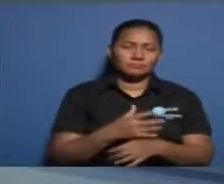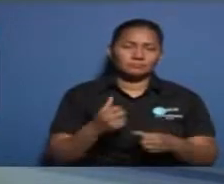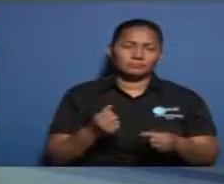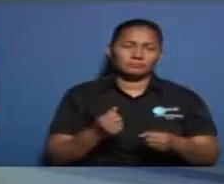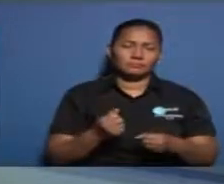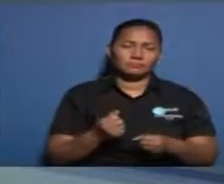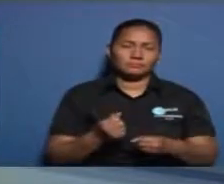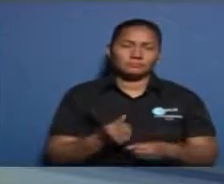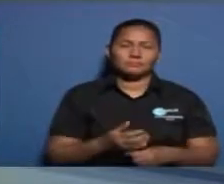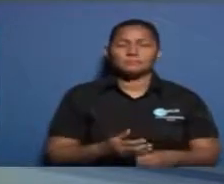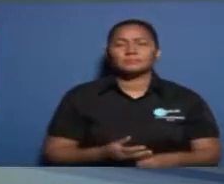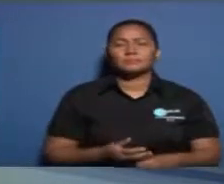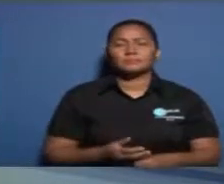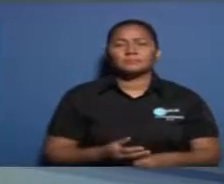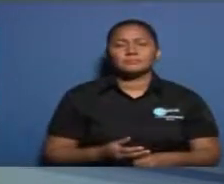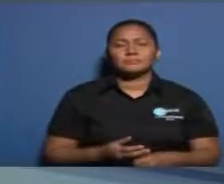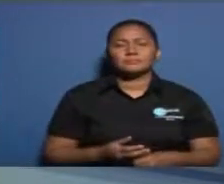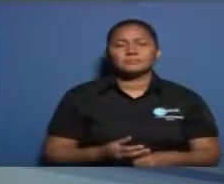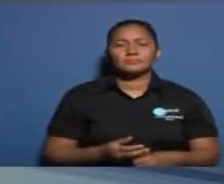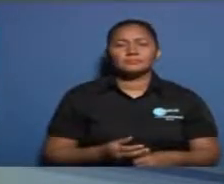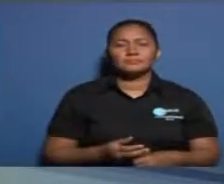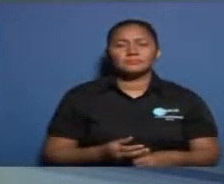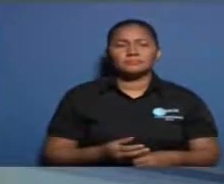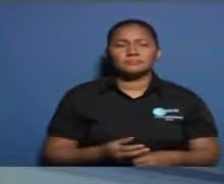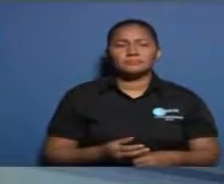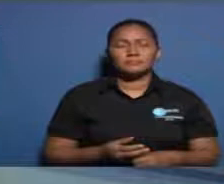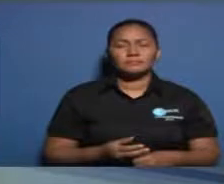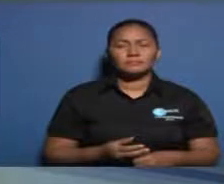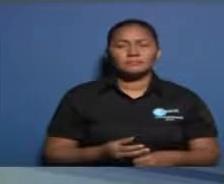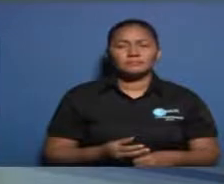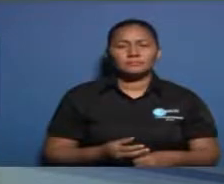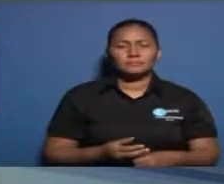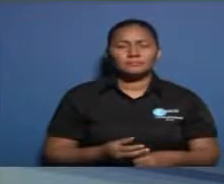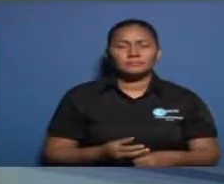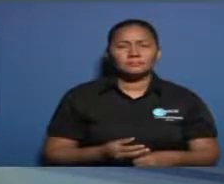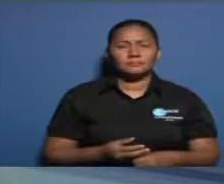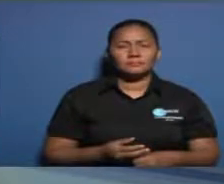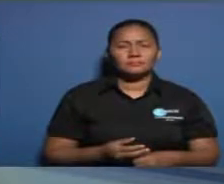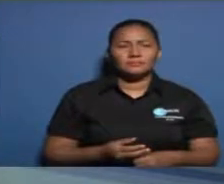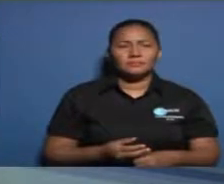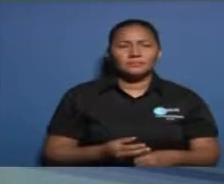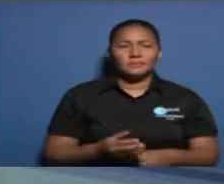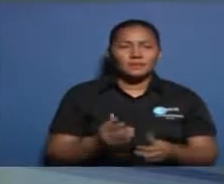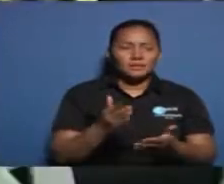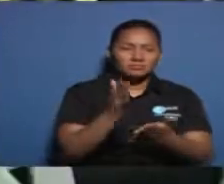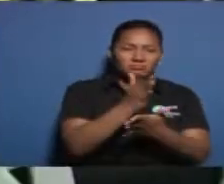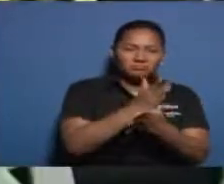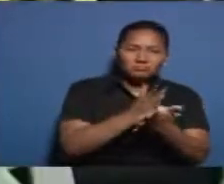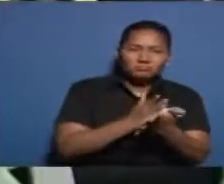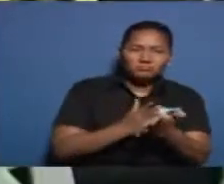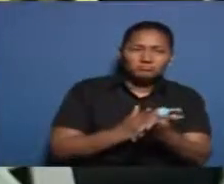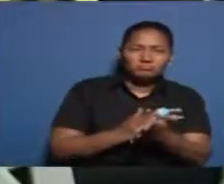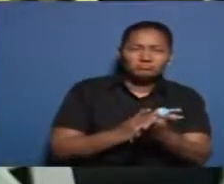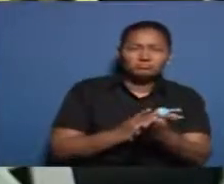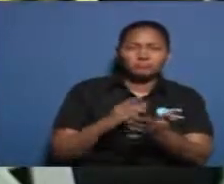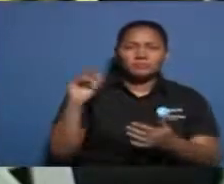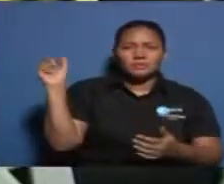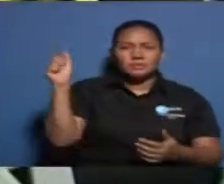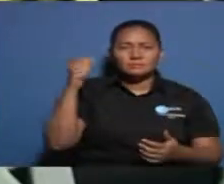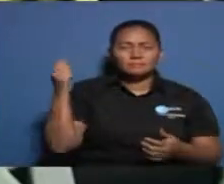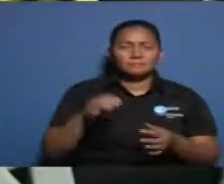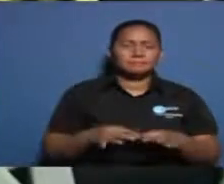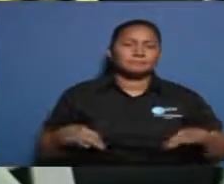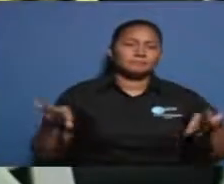iceberg aparentemente hay algunos logros importantes pero lo que está abajo y